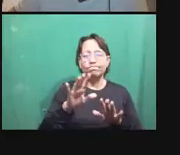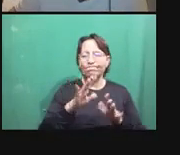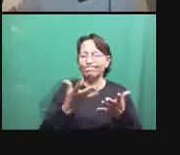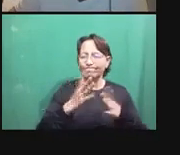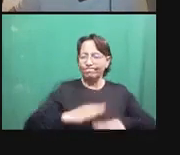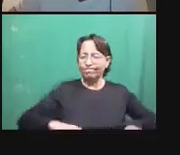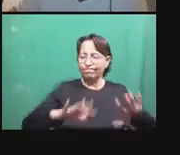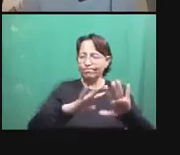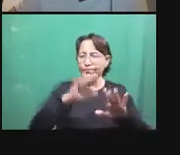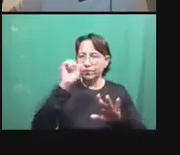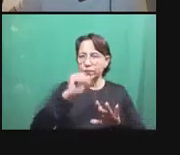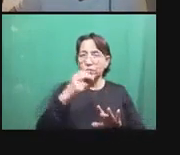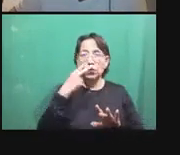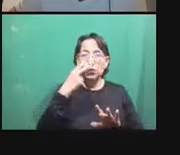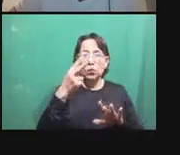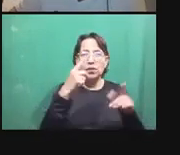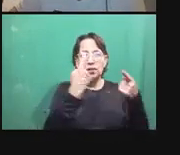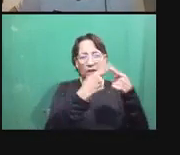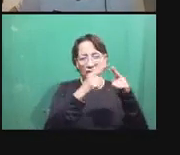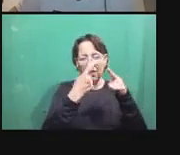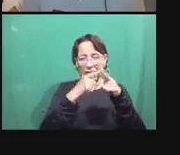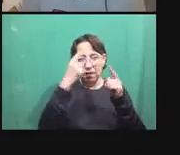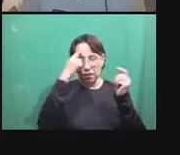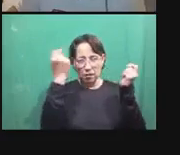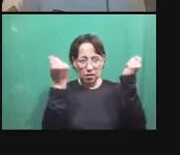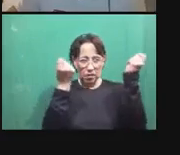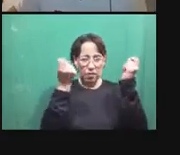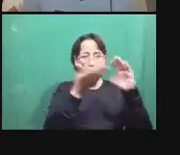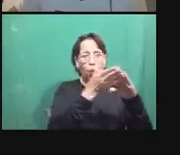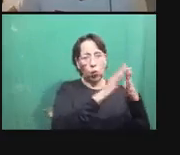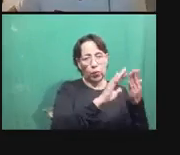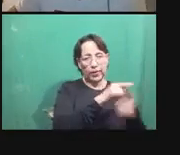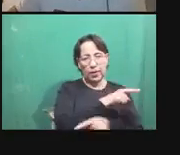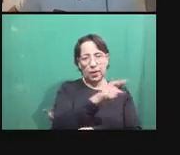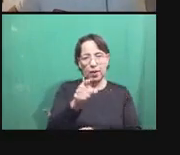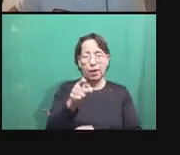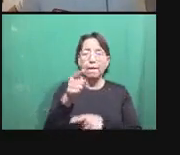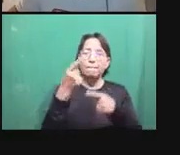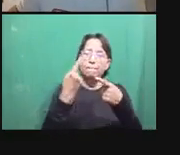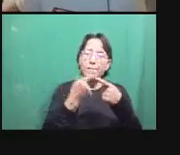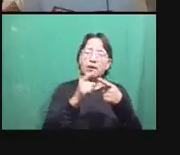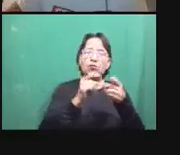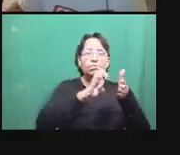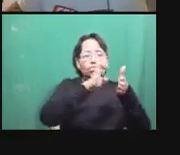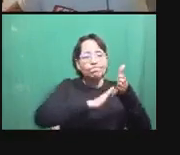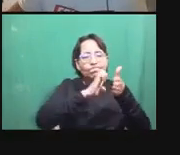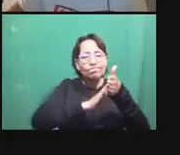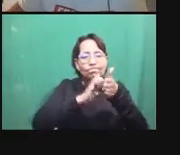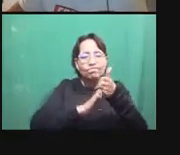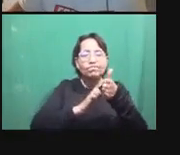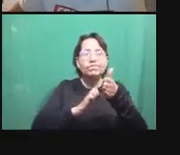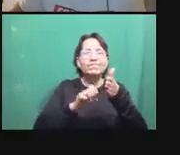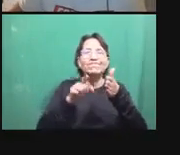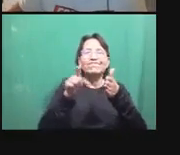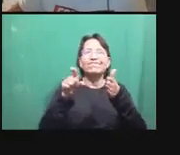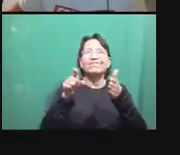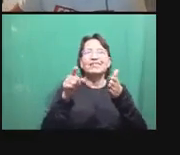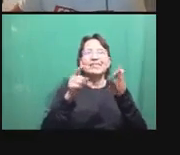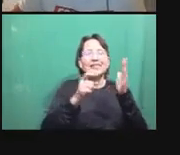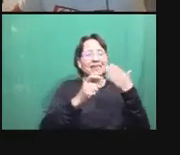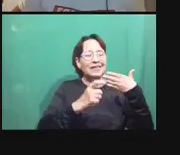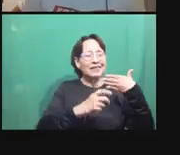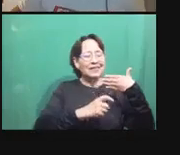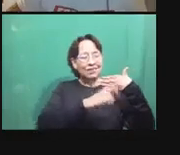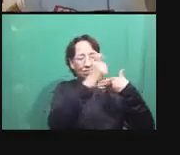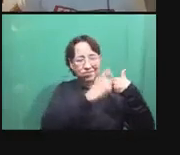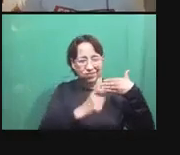donde se pueden contemplar estrategias claves con comunidades y tratar de disminuir el doble sentido que tiene el graffiti y el arte